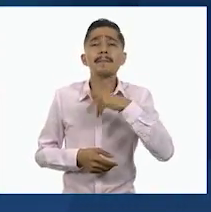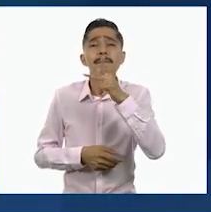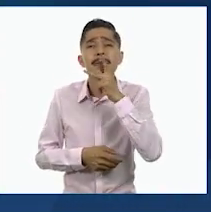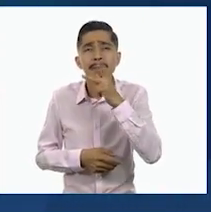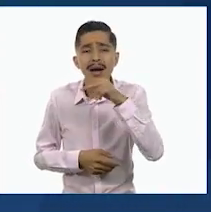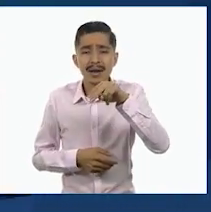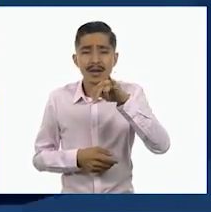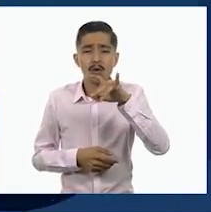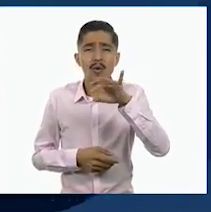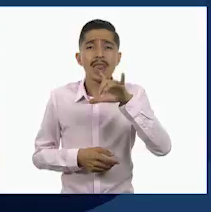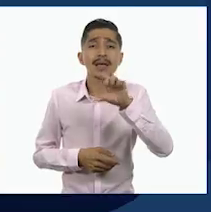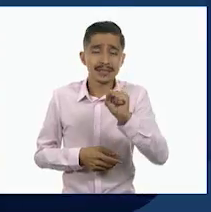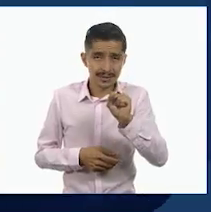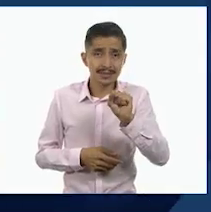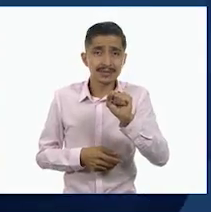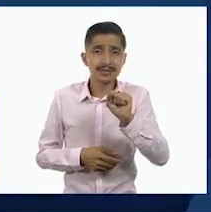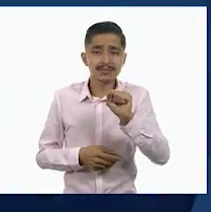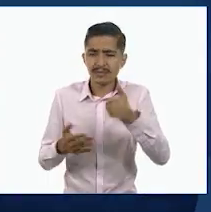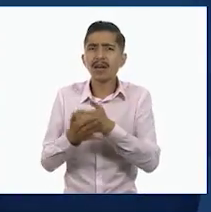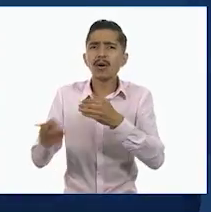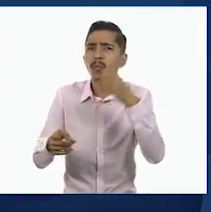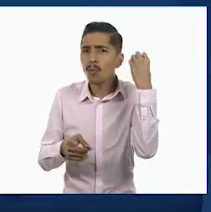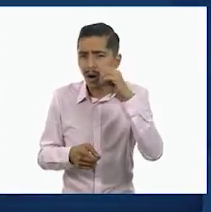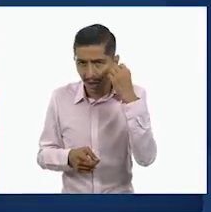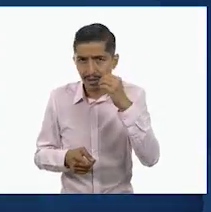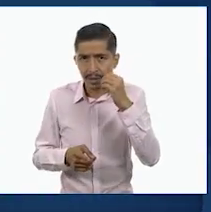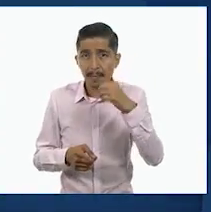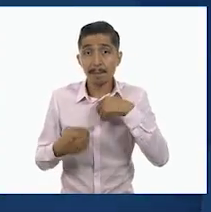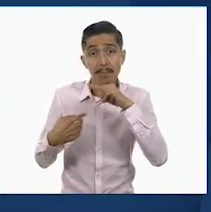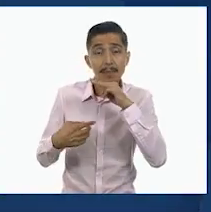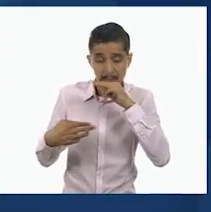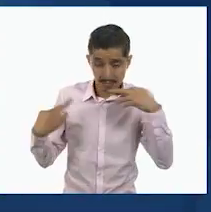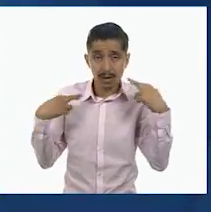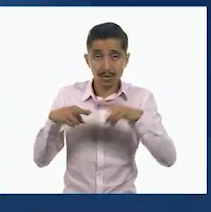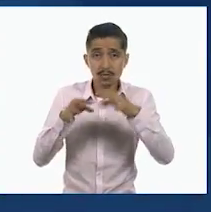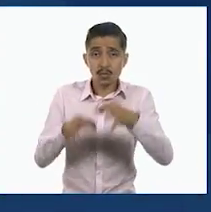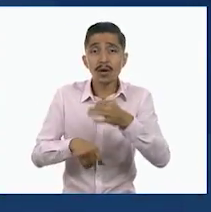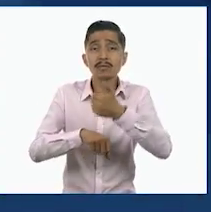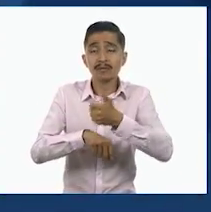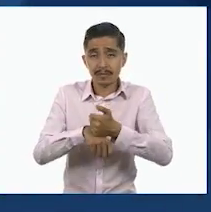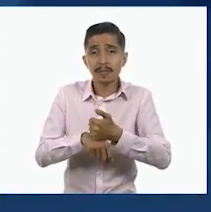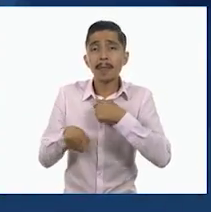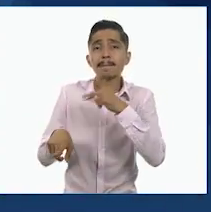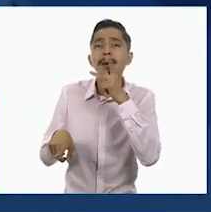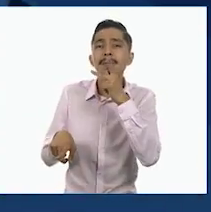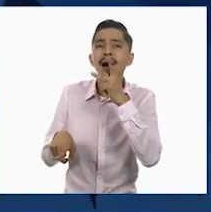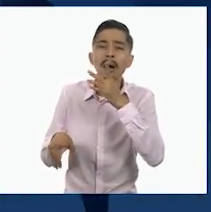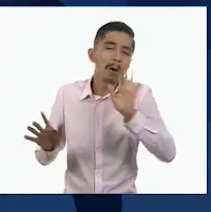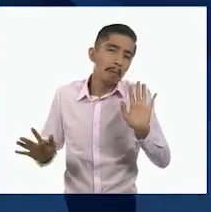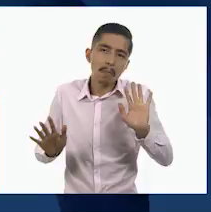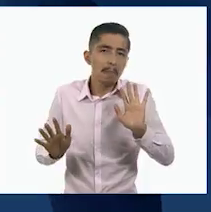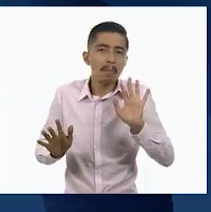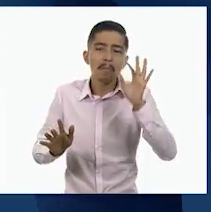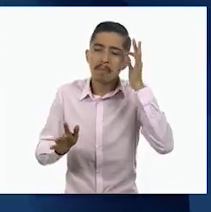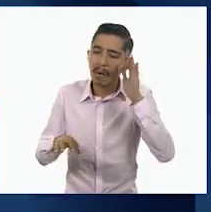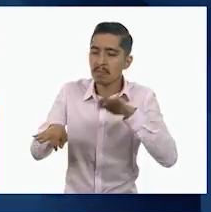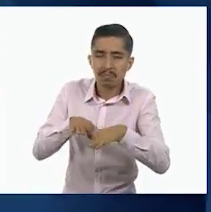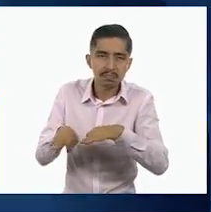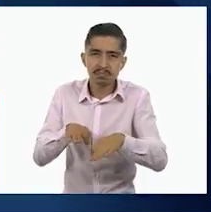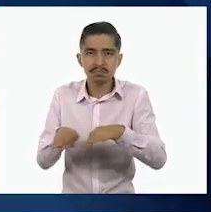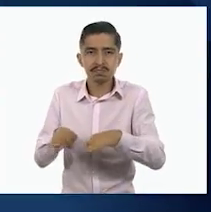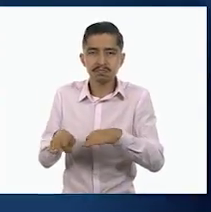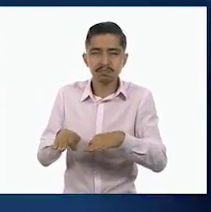Jiménez. Nacieron en el estado de Oaxaca. Mi madre fue profesora de primaria y mi padre obrero, la mayor parte de su